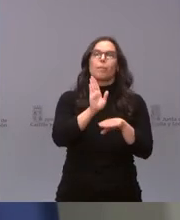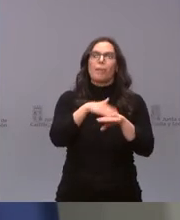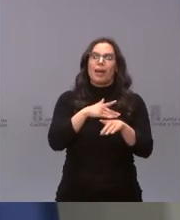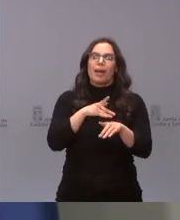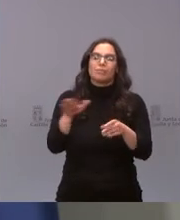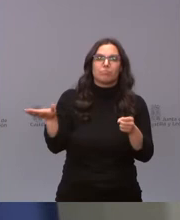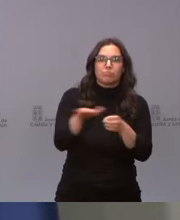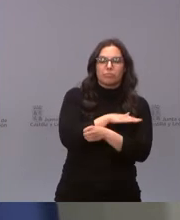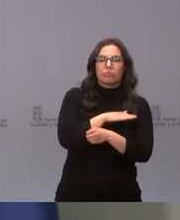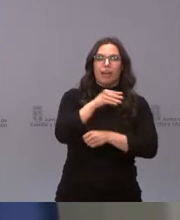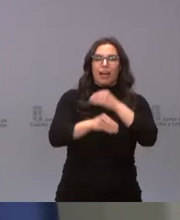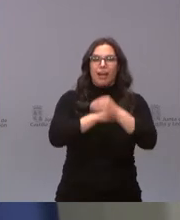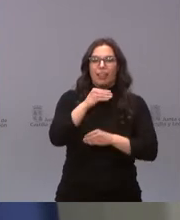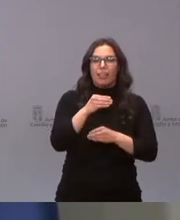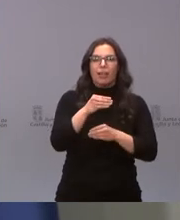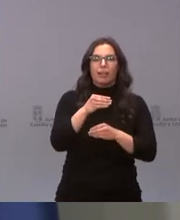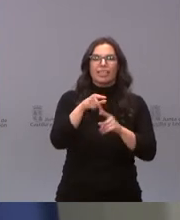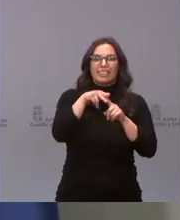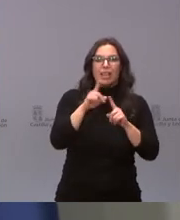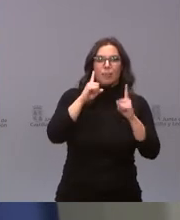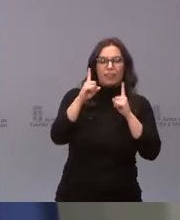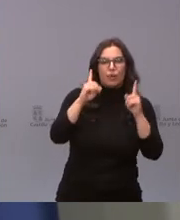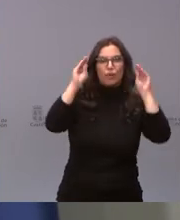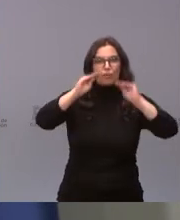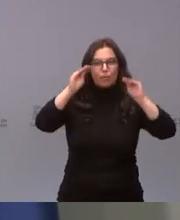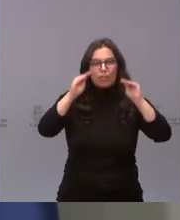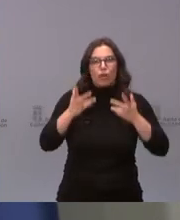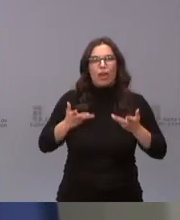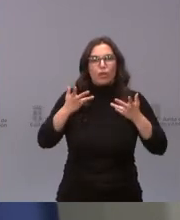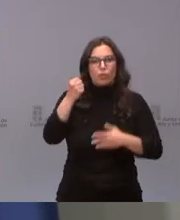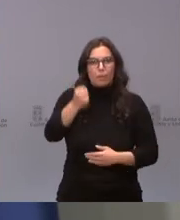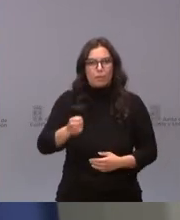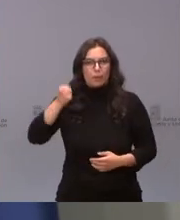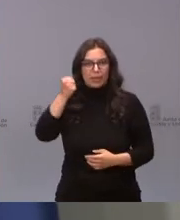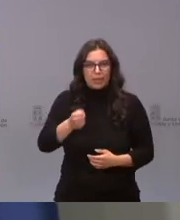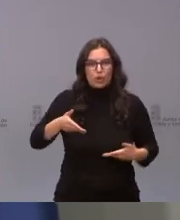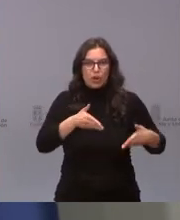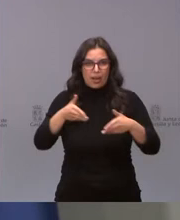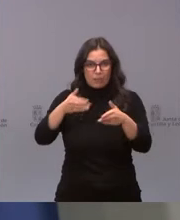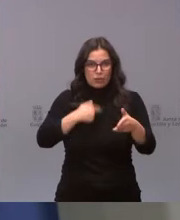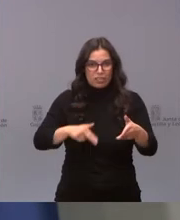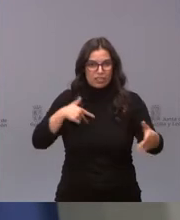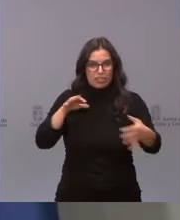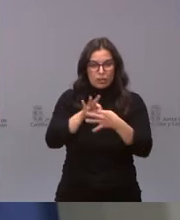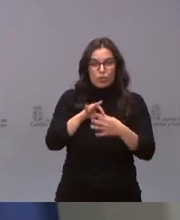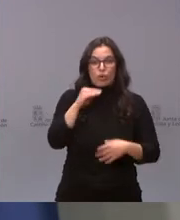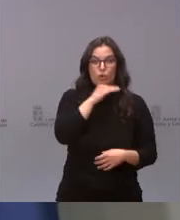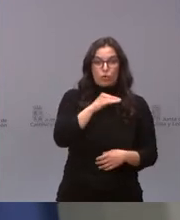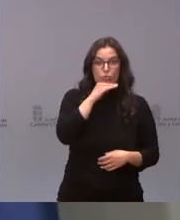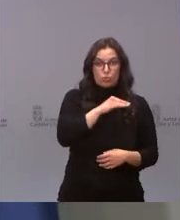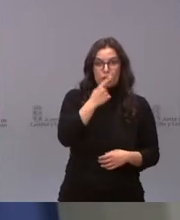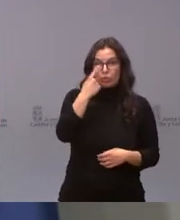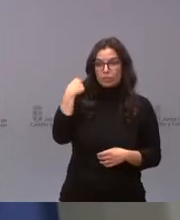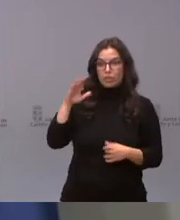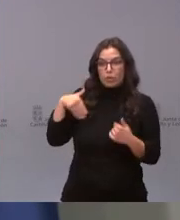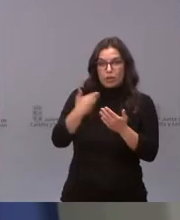la realización de tareas de prevención, información, ayuda al peregrino a lo largo del Camino de Santiago desde octubre de